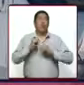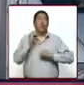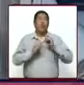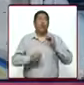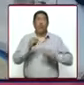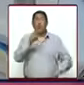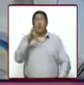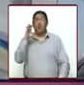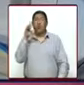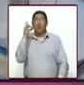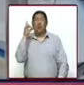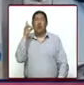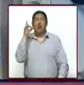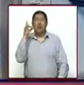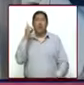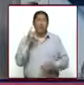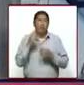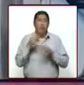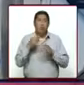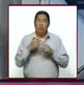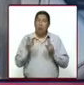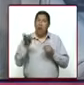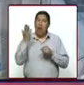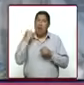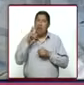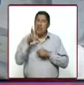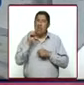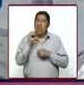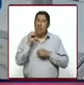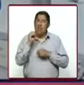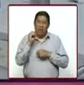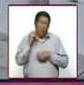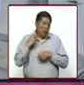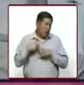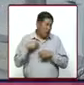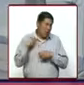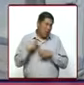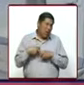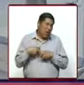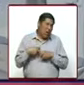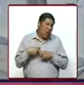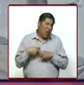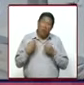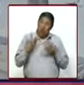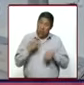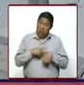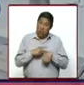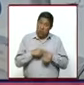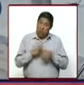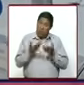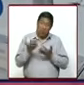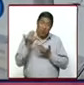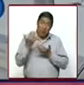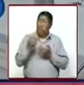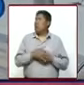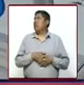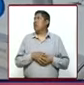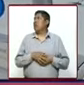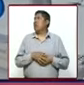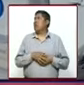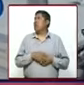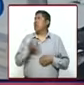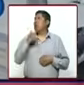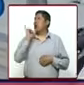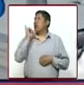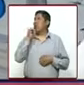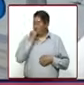200 bolivianos, hasta Oruro, cuando el pasaje es 30 bolivianos, ¿no? Es complicado el viaje, ¿no? ¿Cuánto tiempo ya están acá esperando? Ayer